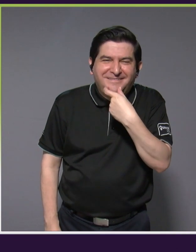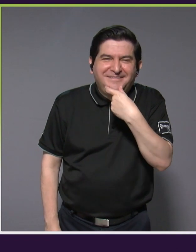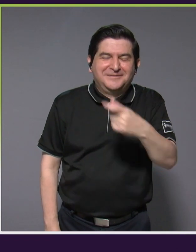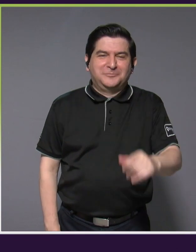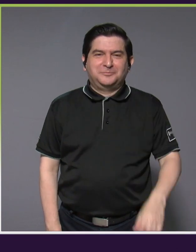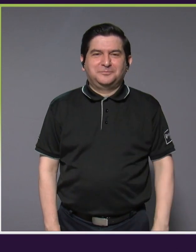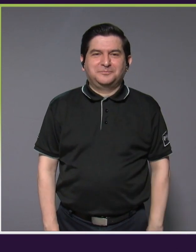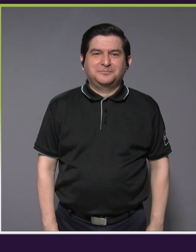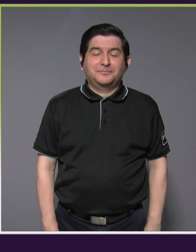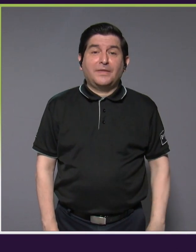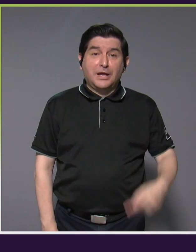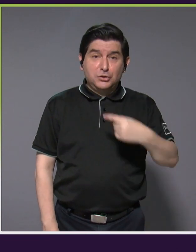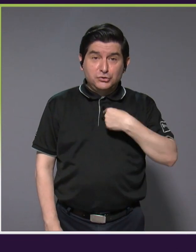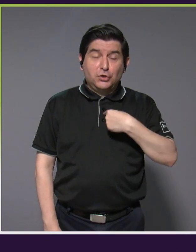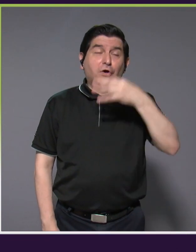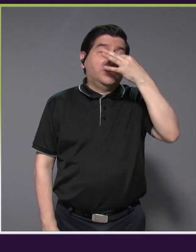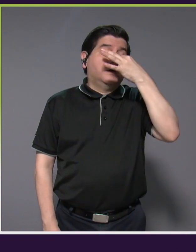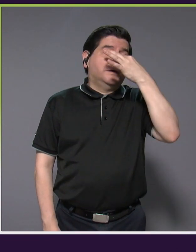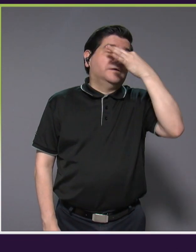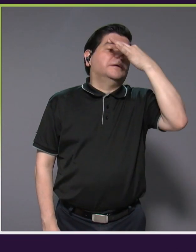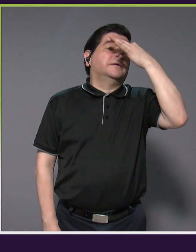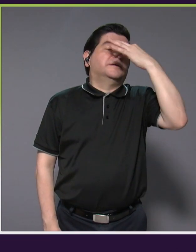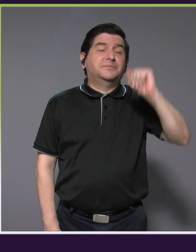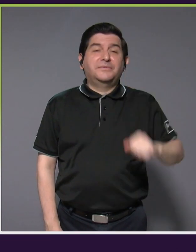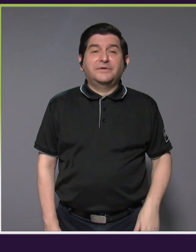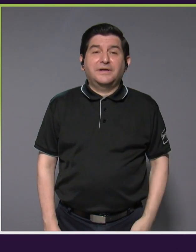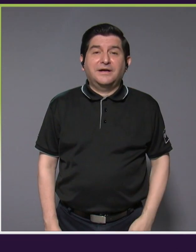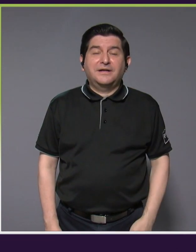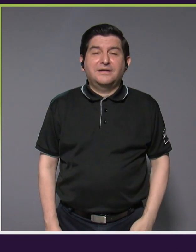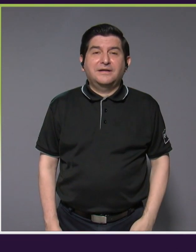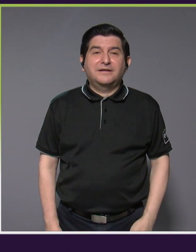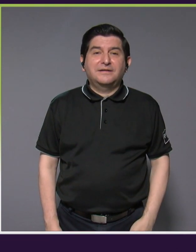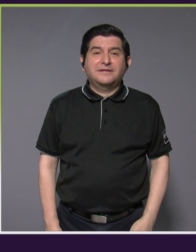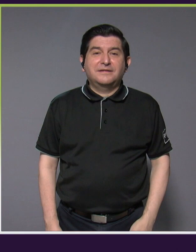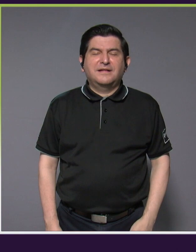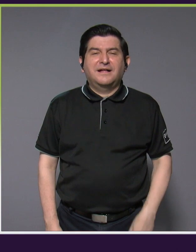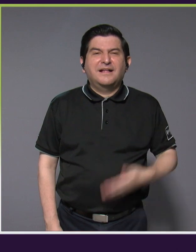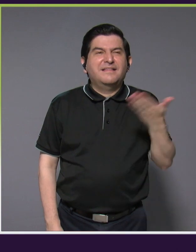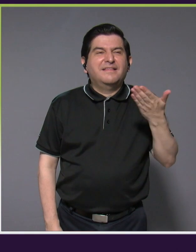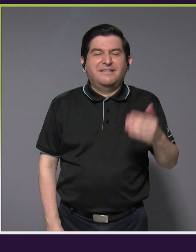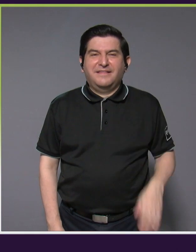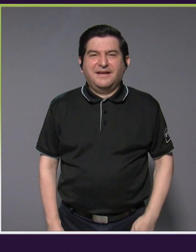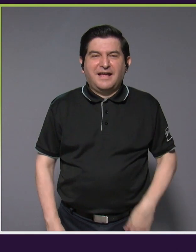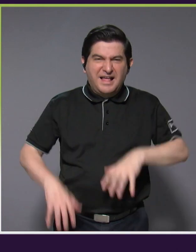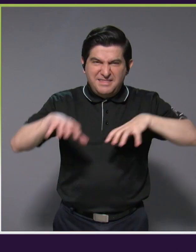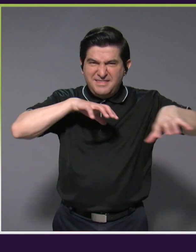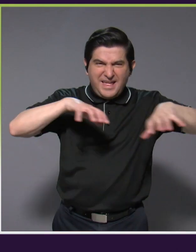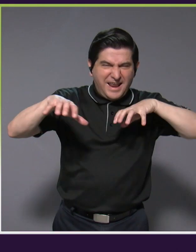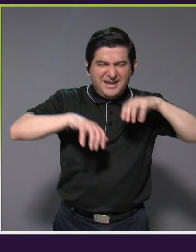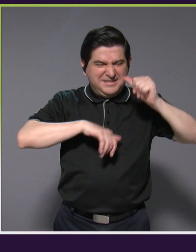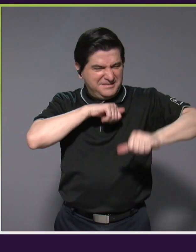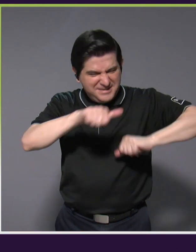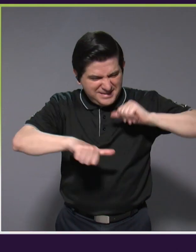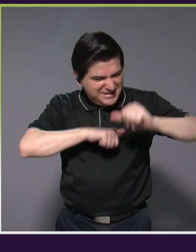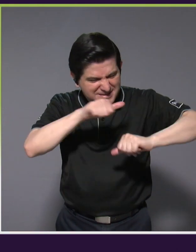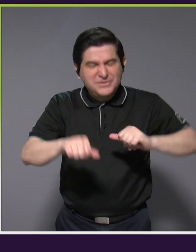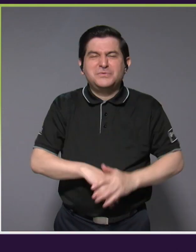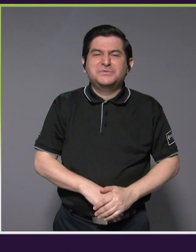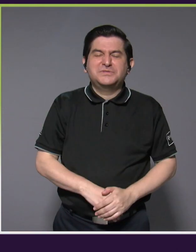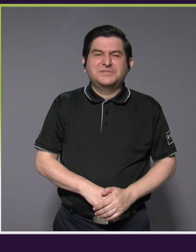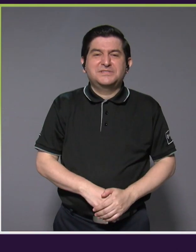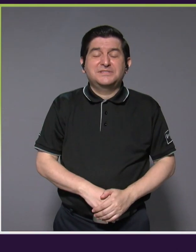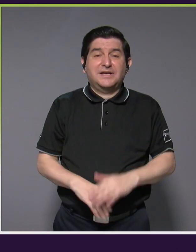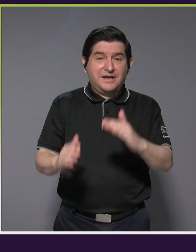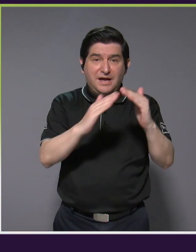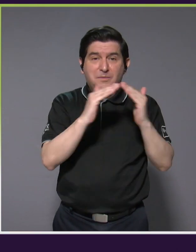¿Ah? Ay, yo estoy enamorado de la incidencia de la vida política y el activismo, ma, de poder hacerle eco a la voz